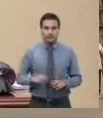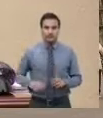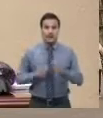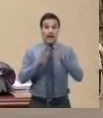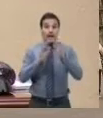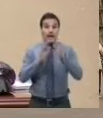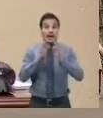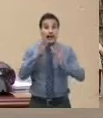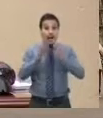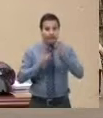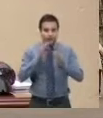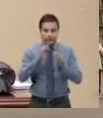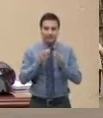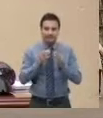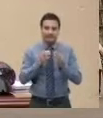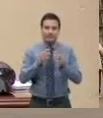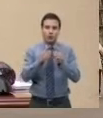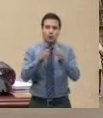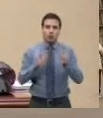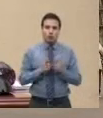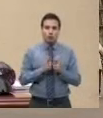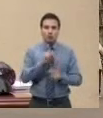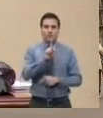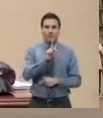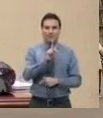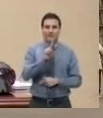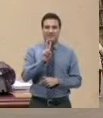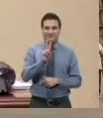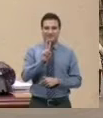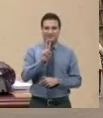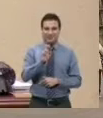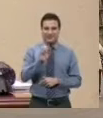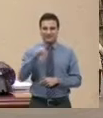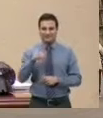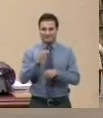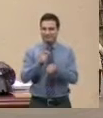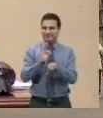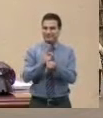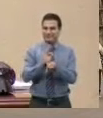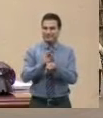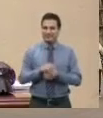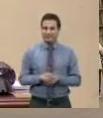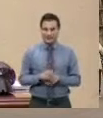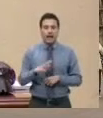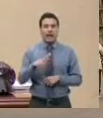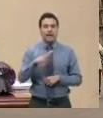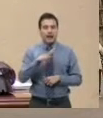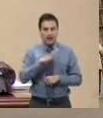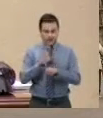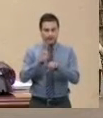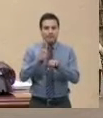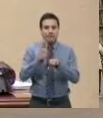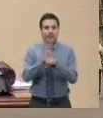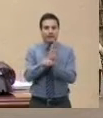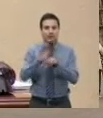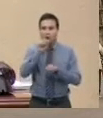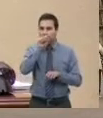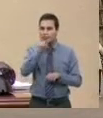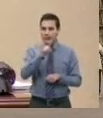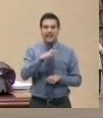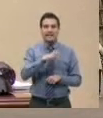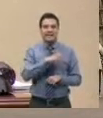a favor del Partido Verde Ecologista de México, que benefició a este partido y a sus candidaturas